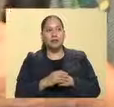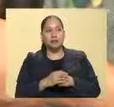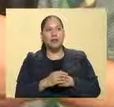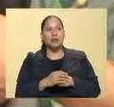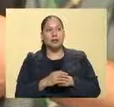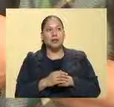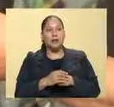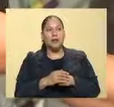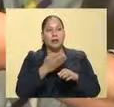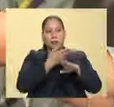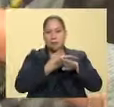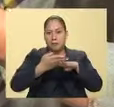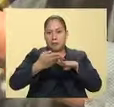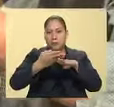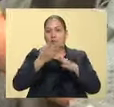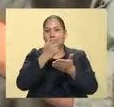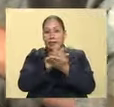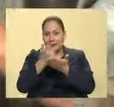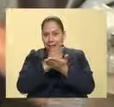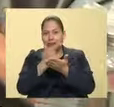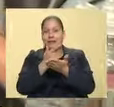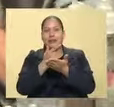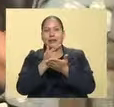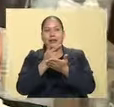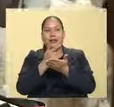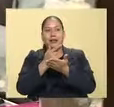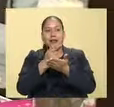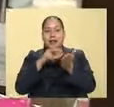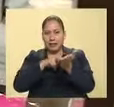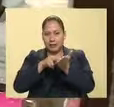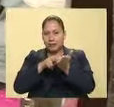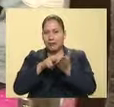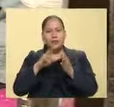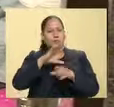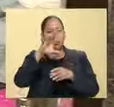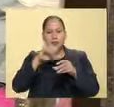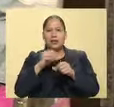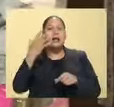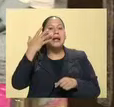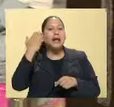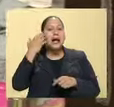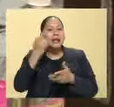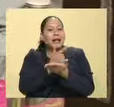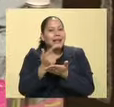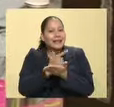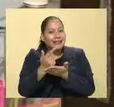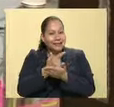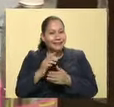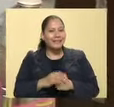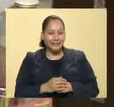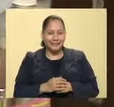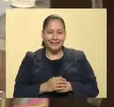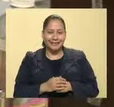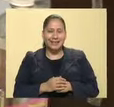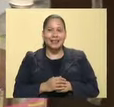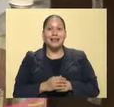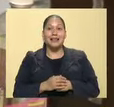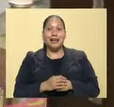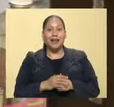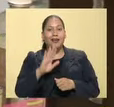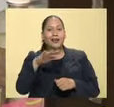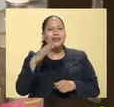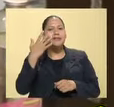Fantástico. Blanco, gris y negro, Grisabela. Totalmente. Totalmente una gata gris. Totalmente. Querida,